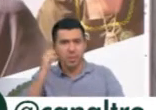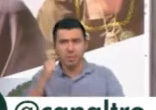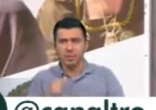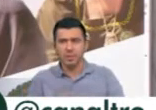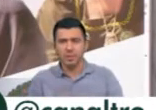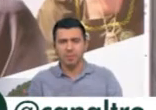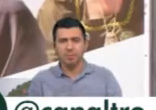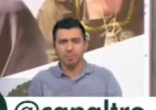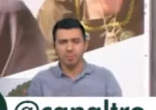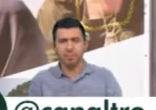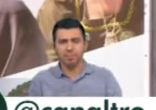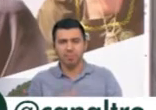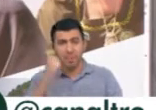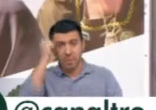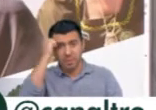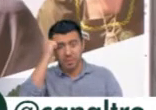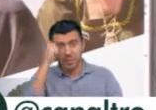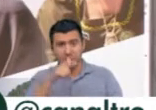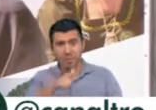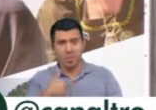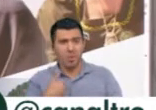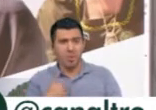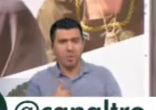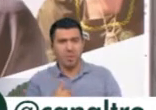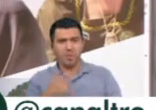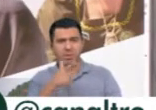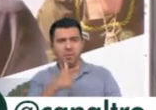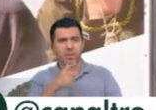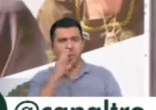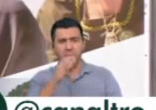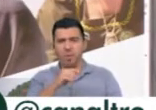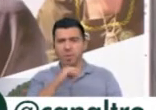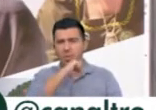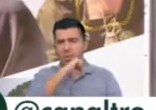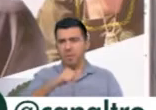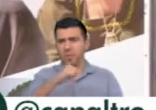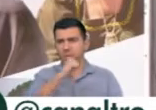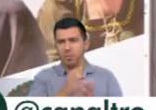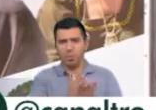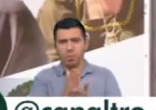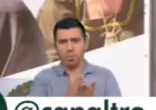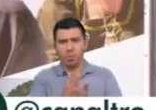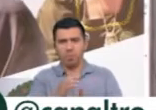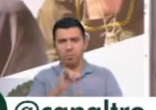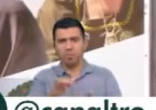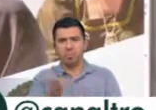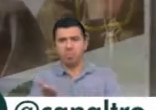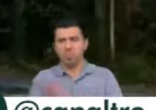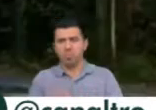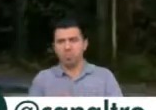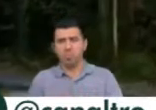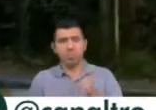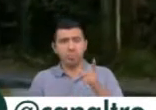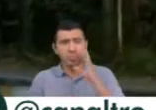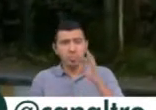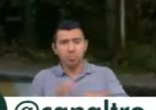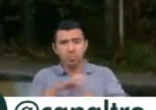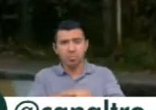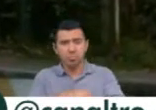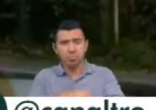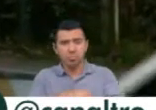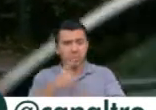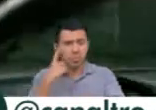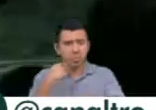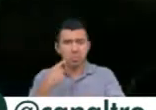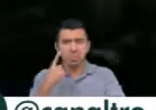autoridades entregaron un reporte que deja una muerte trágica por caso de intolerancia en Florida Blanca. Una foto